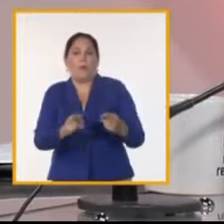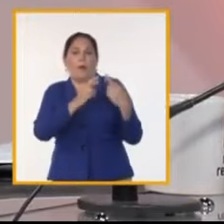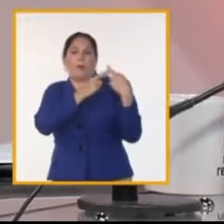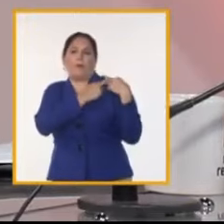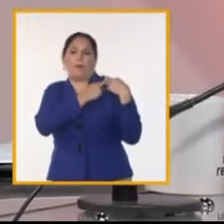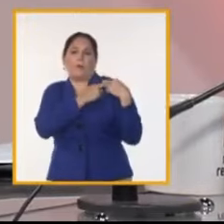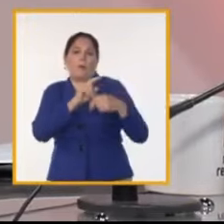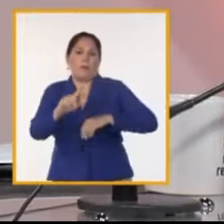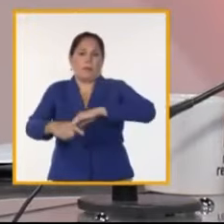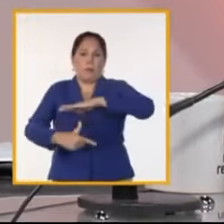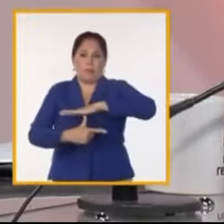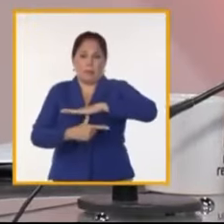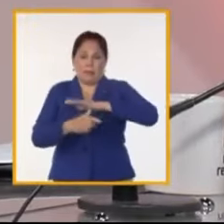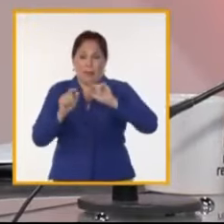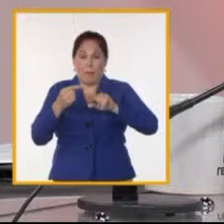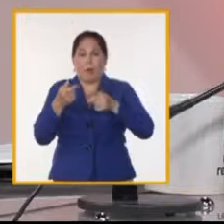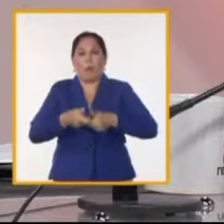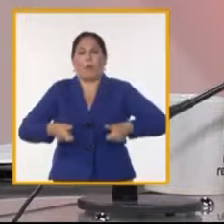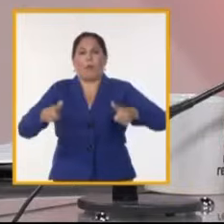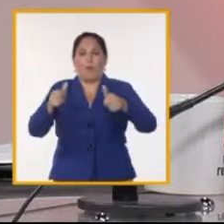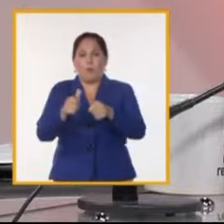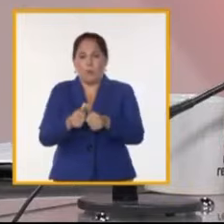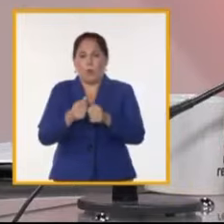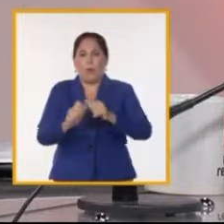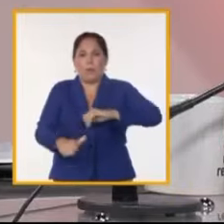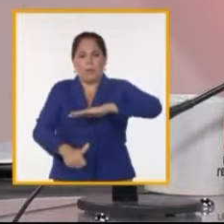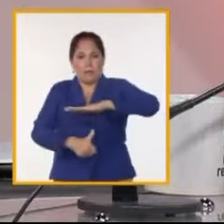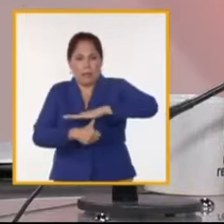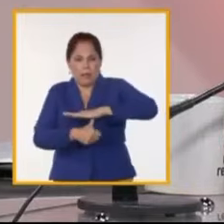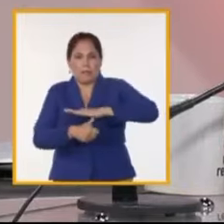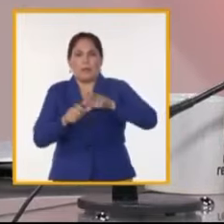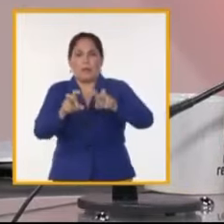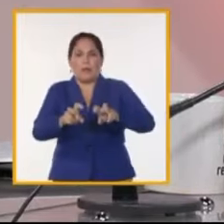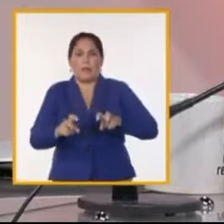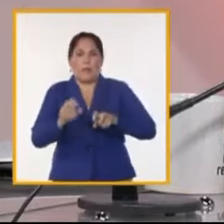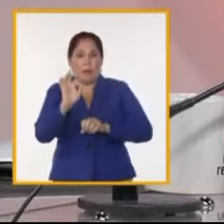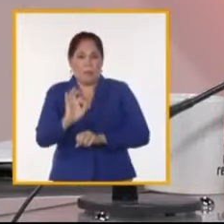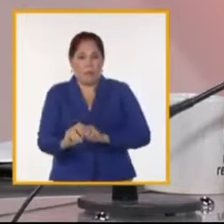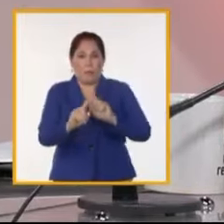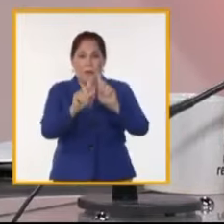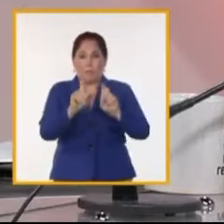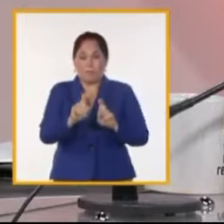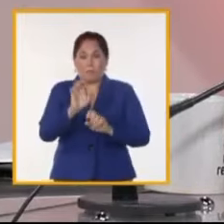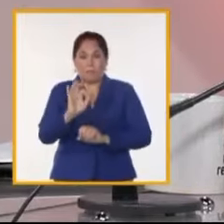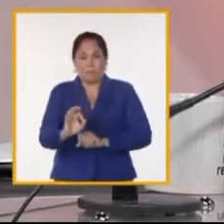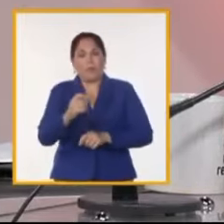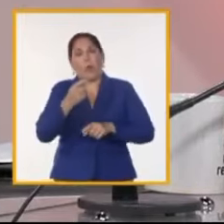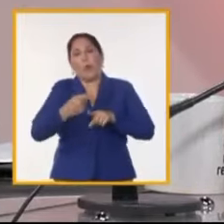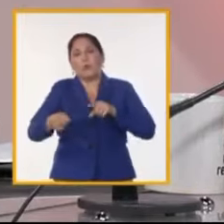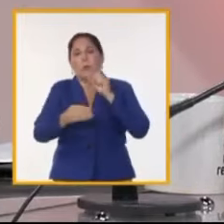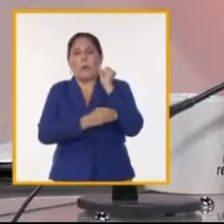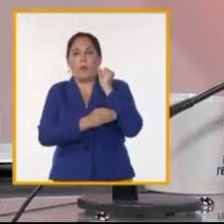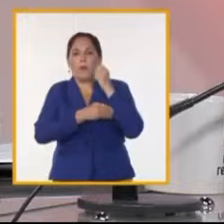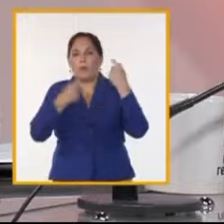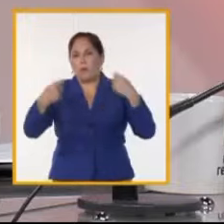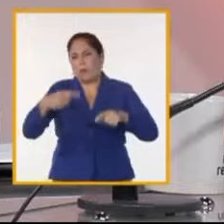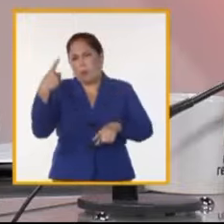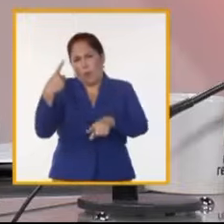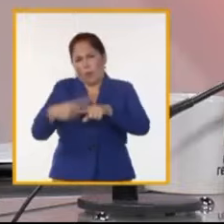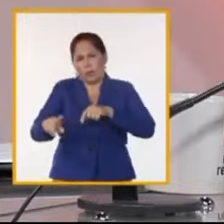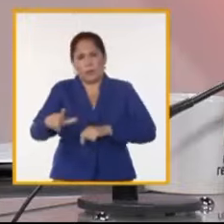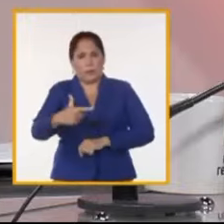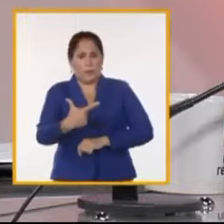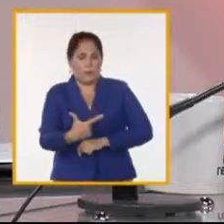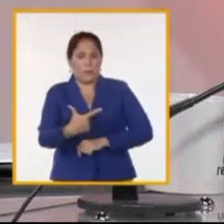presidente y deberá formar un consejo integrado por el presidente de la asamblea consultiva islámica el presidente de del poder judicial y el vicepresidente